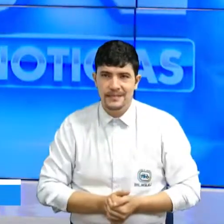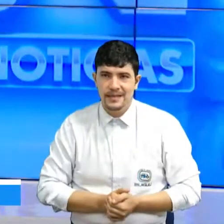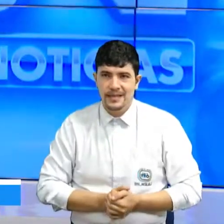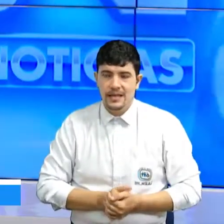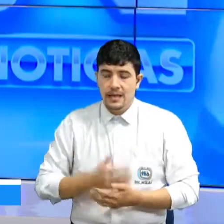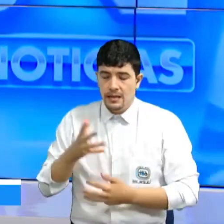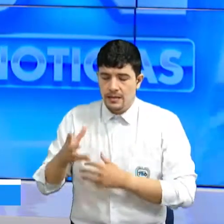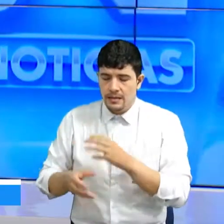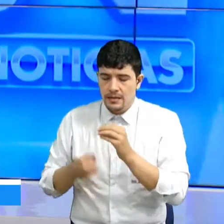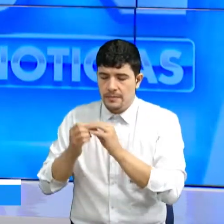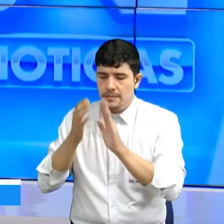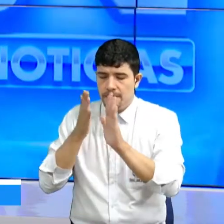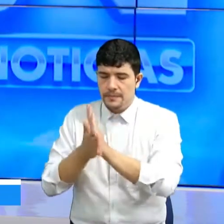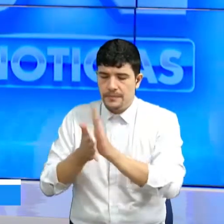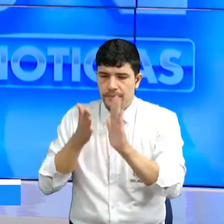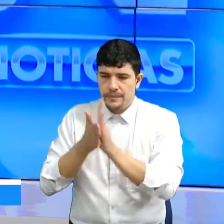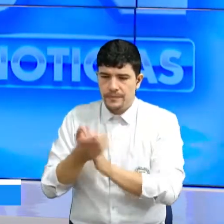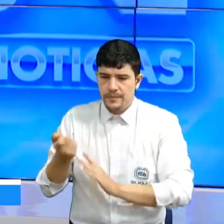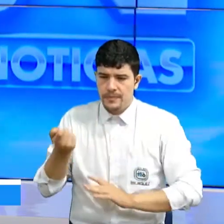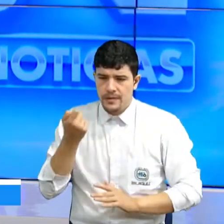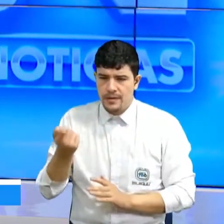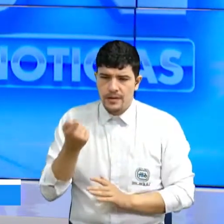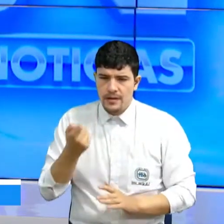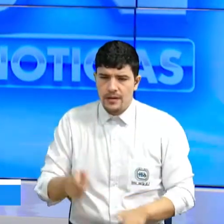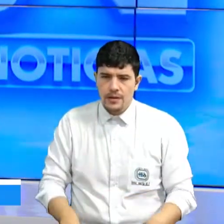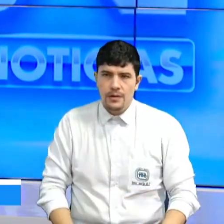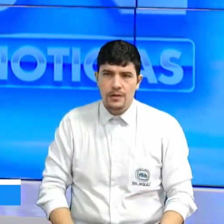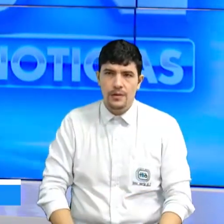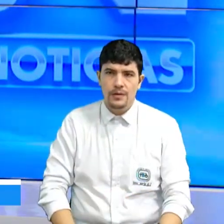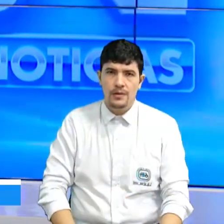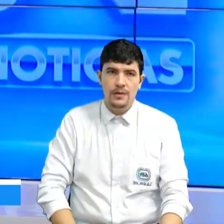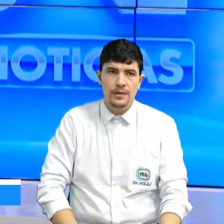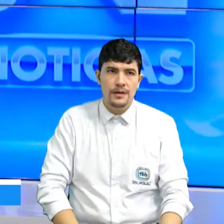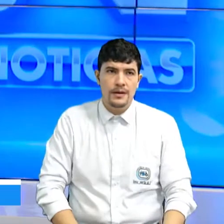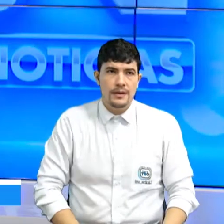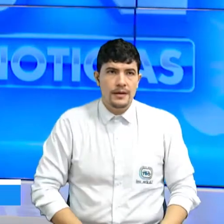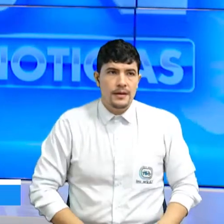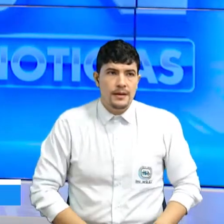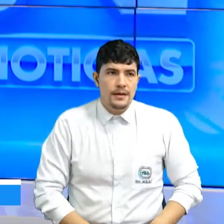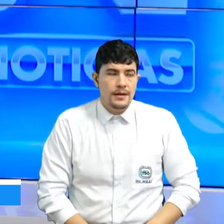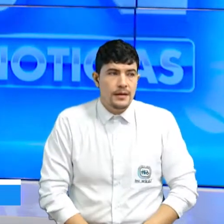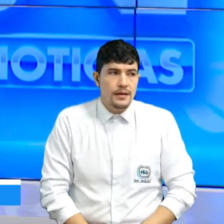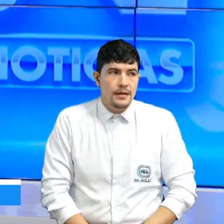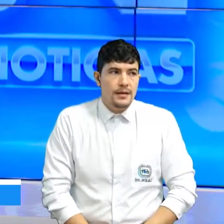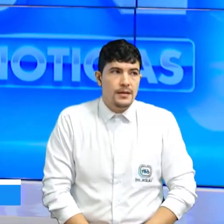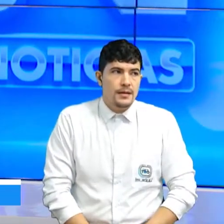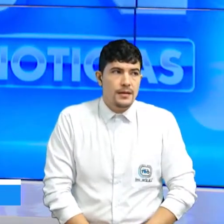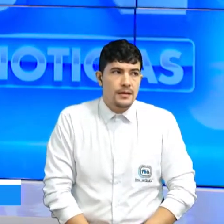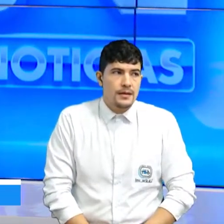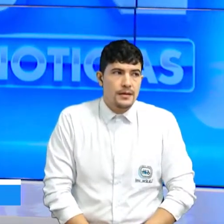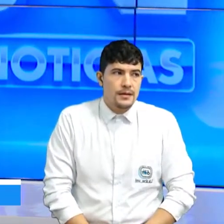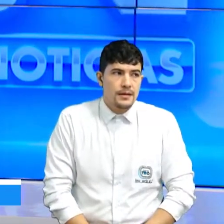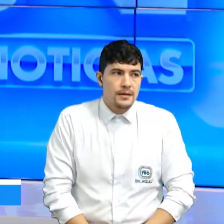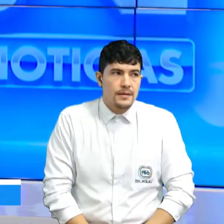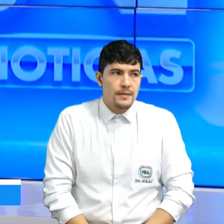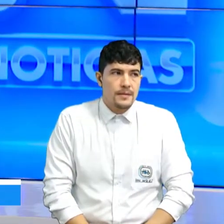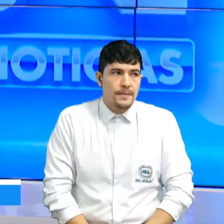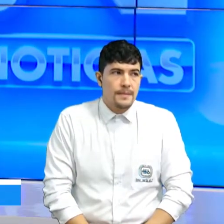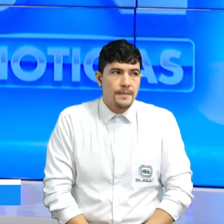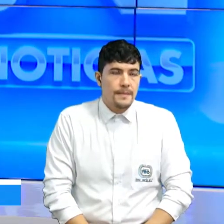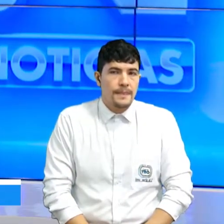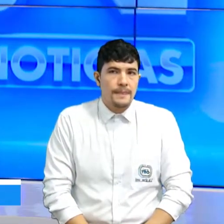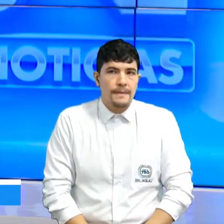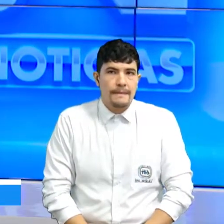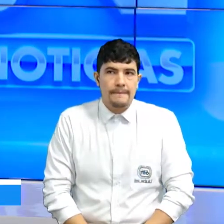Continuamos con noticias lamentables, y es que un adulto mayor perdió la vida en el municipio de San Gil luego de ser arrollado por una motocicleta. Al